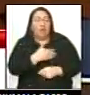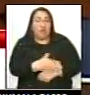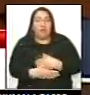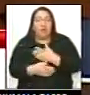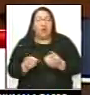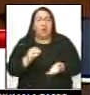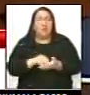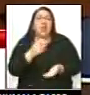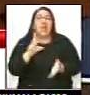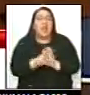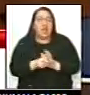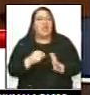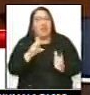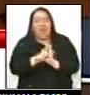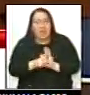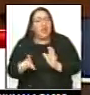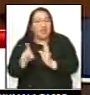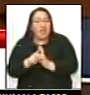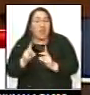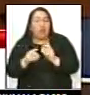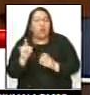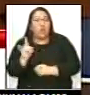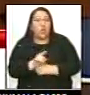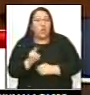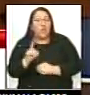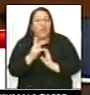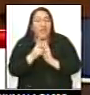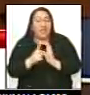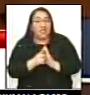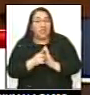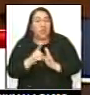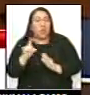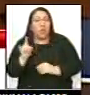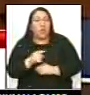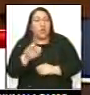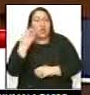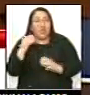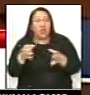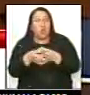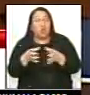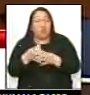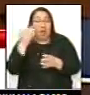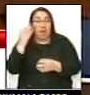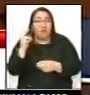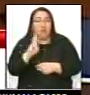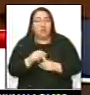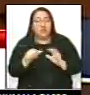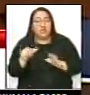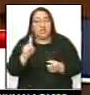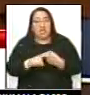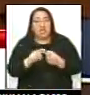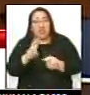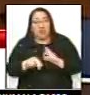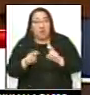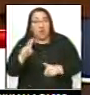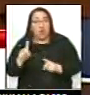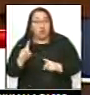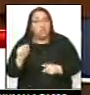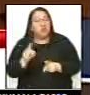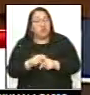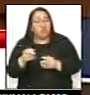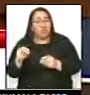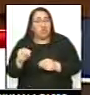solamente son los decretos de urgencia que les gustaba mucho al gobierno aprista del 2006 al 2011, sino también hay leyes